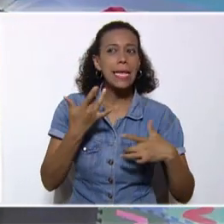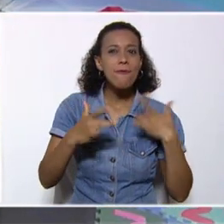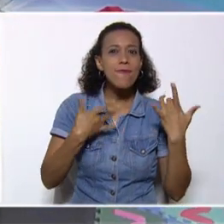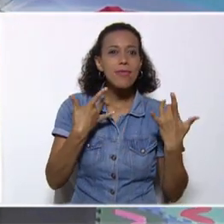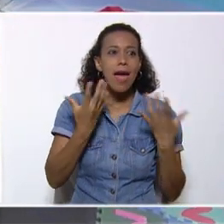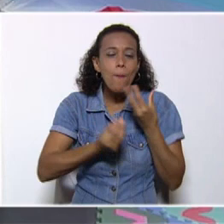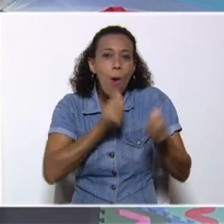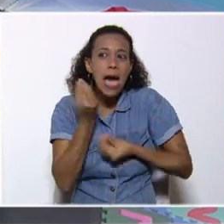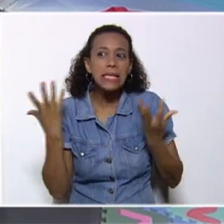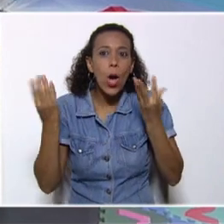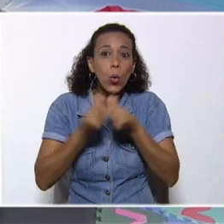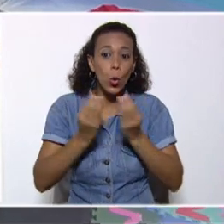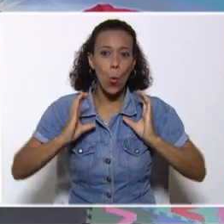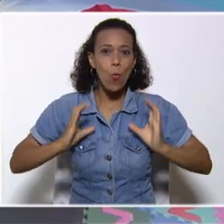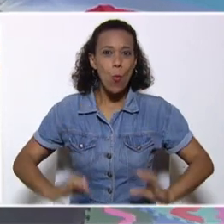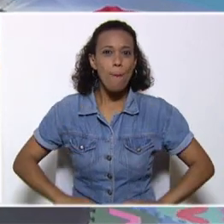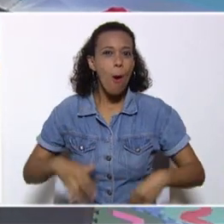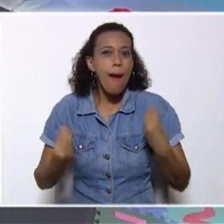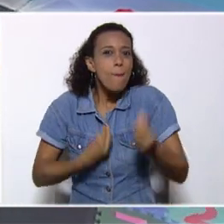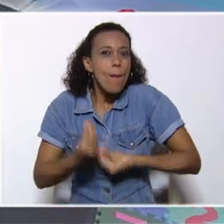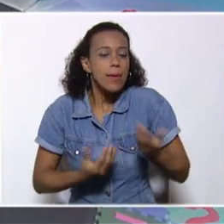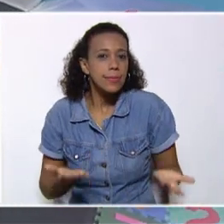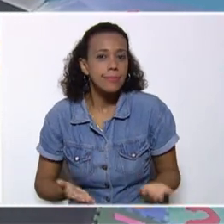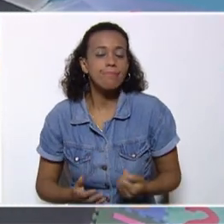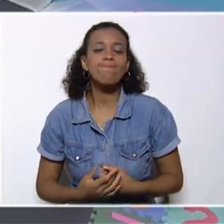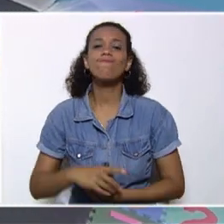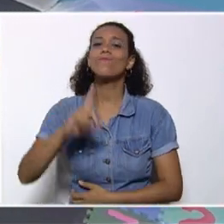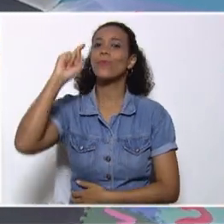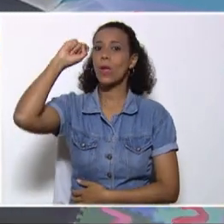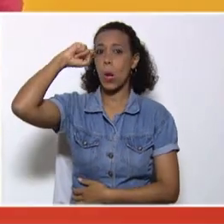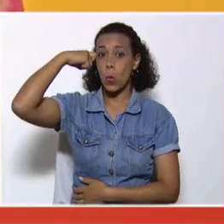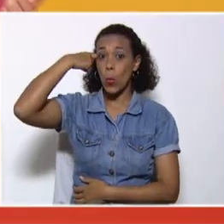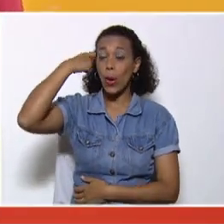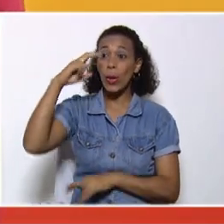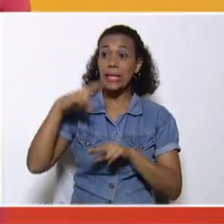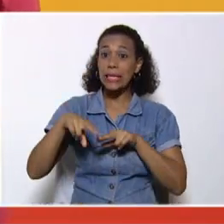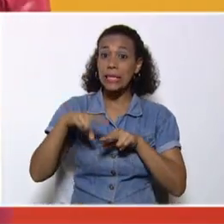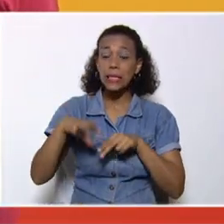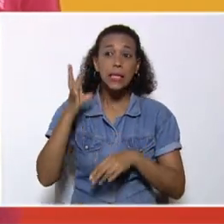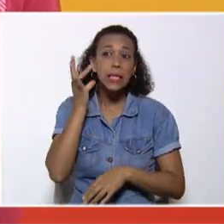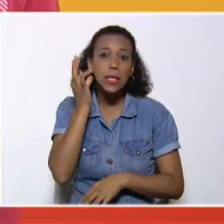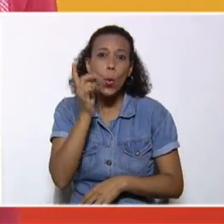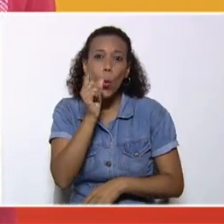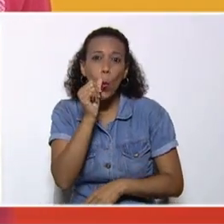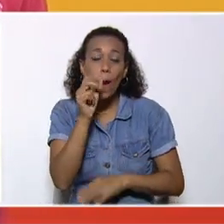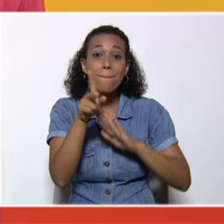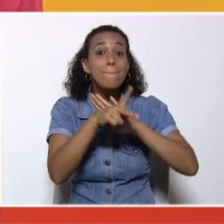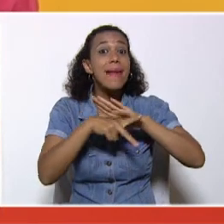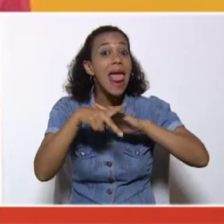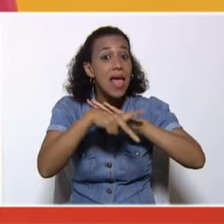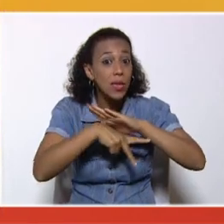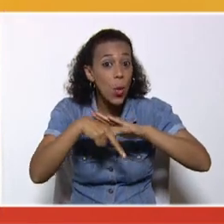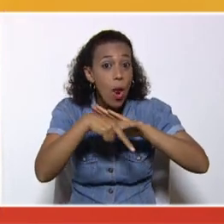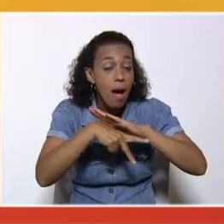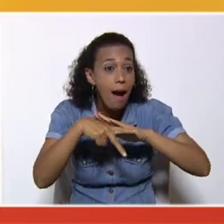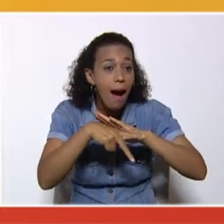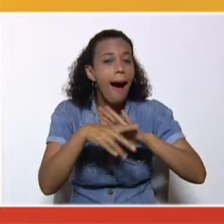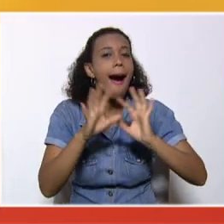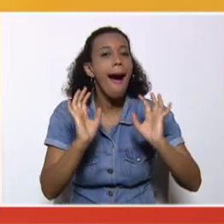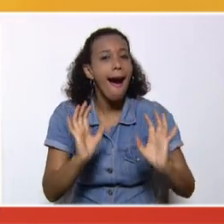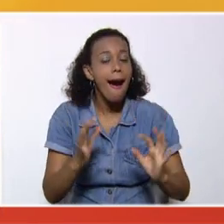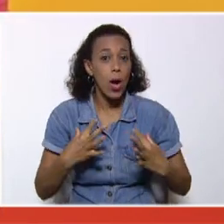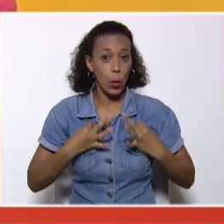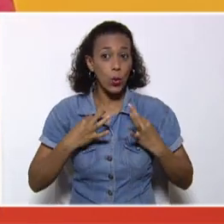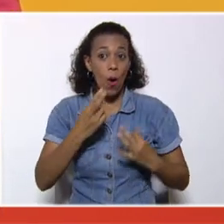qué podemos hacer con el cuerpo. Recuerden que con nuestra niña y nuestro niño en la etapa preescolar